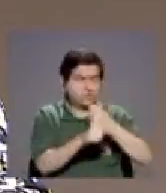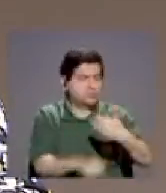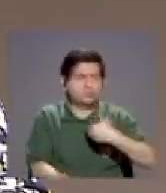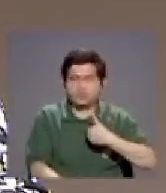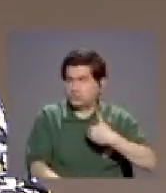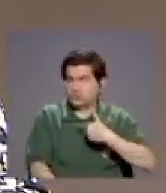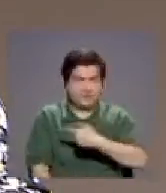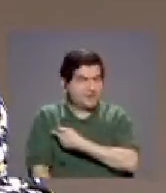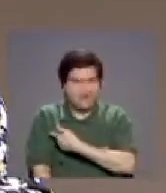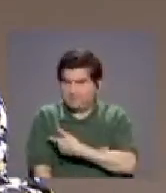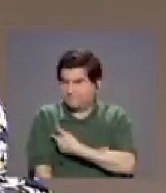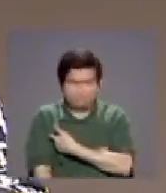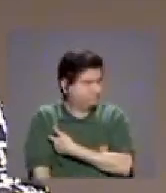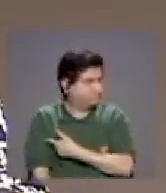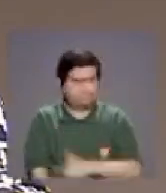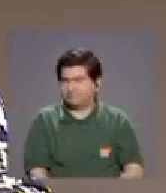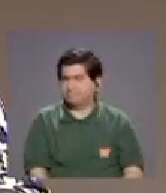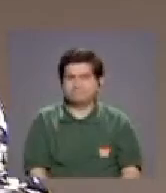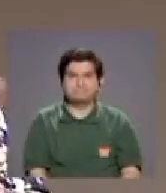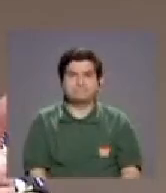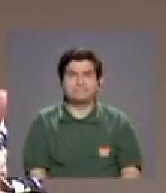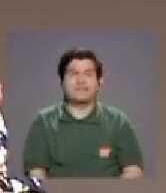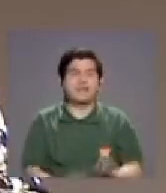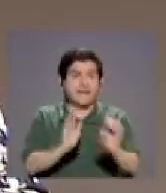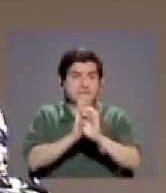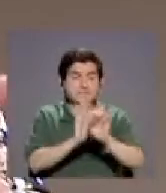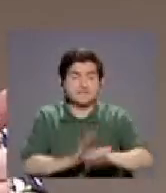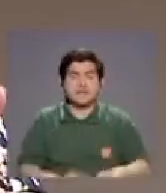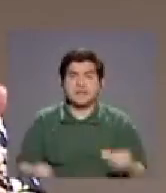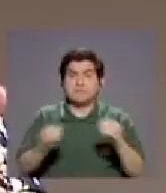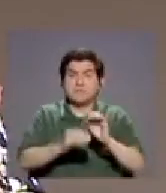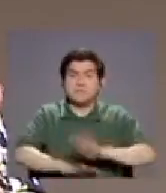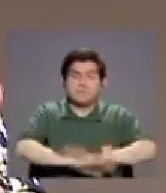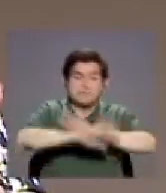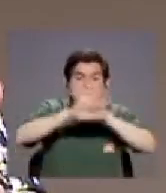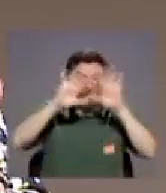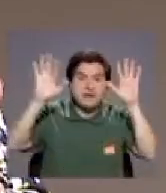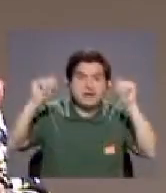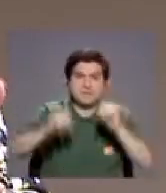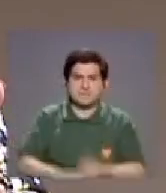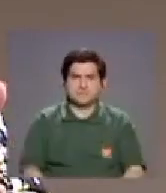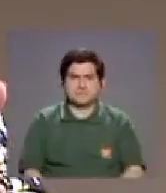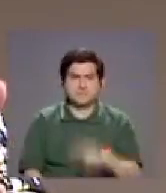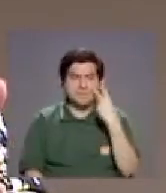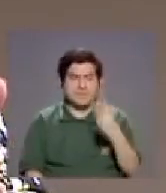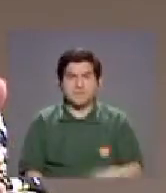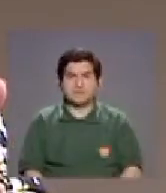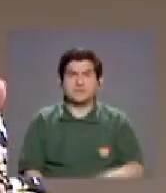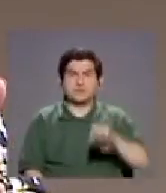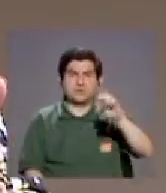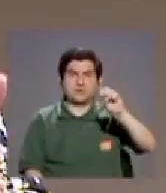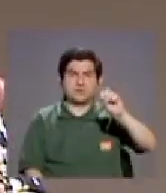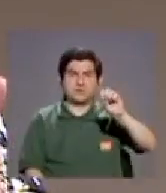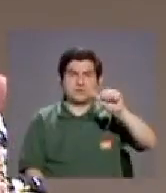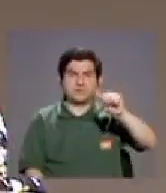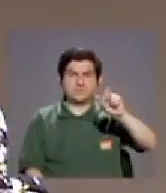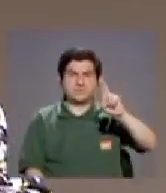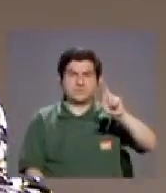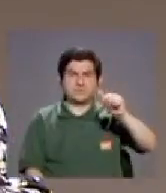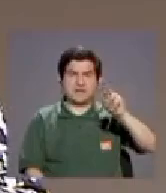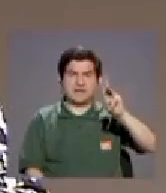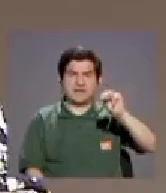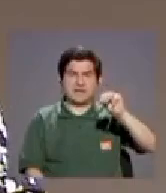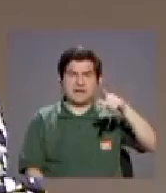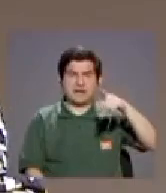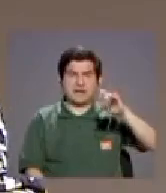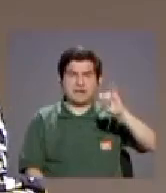esas vacunas. Entonces son el ejemplo más clásico, lo que estamos viendo de sarampión en Europa y bueno,